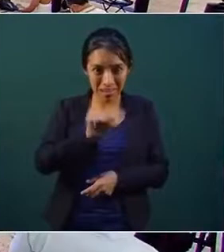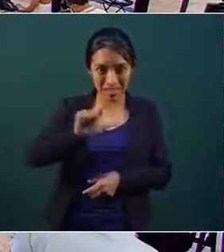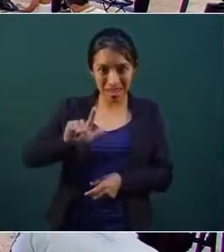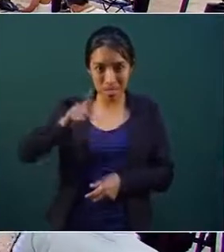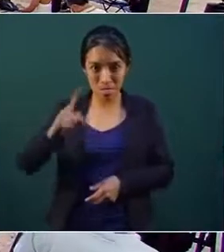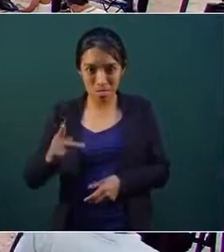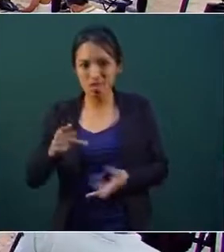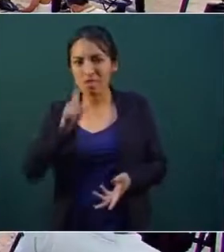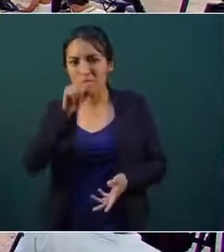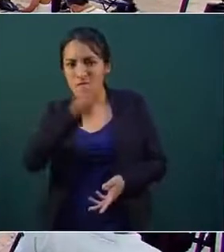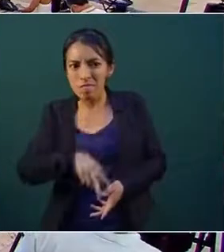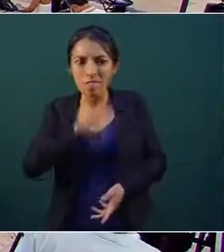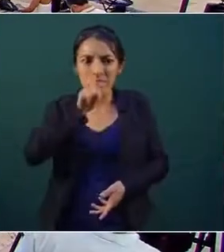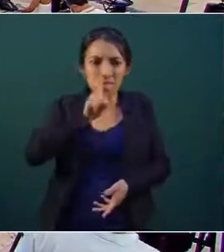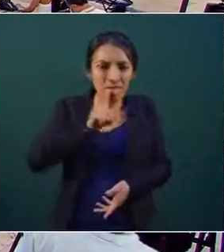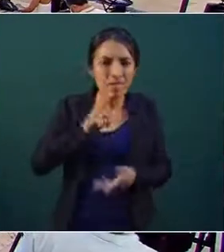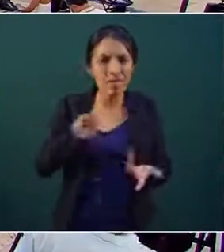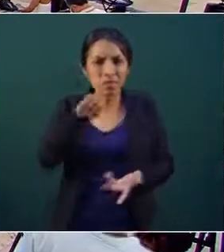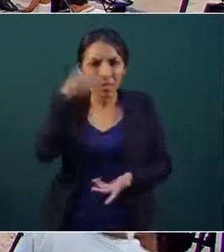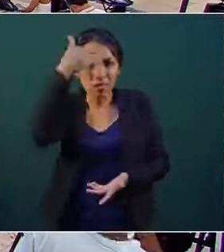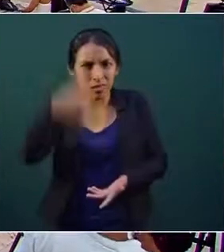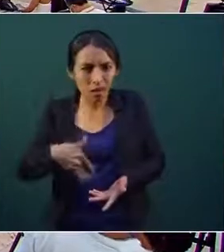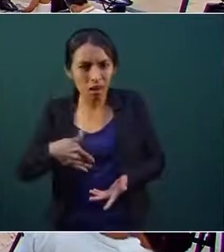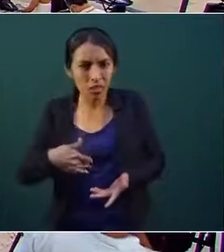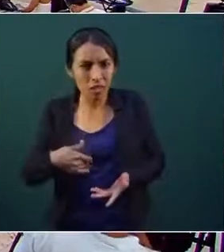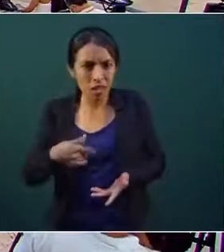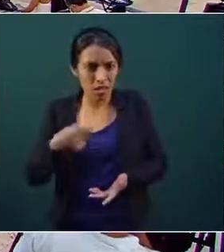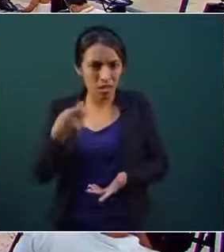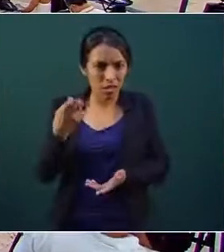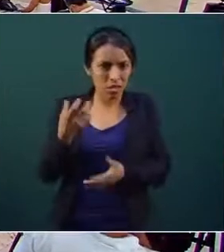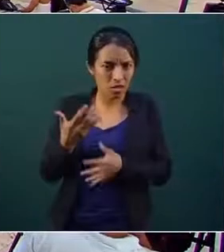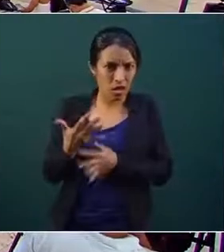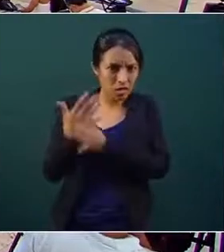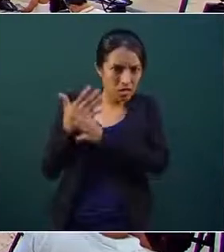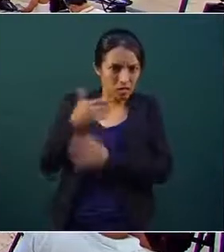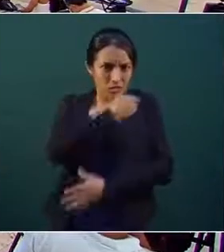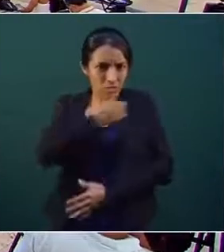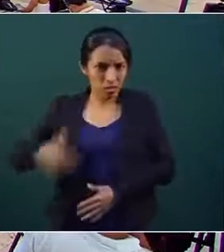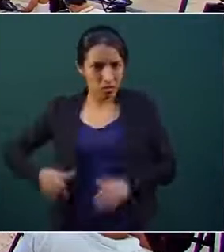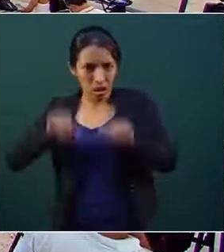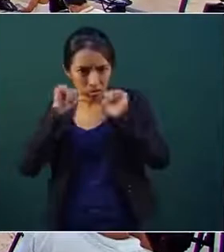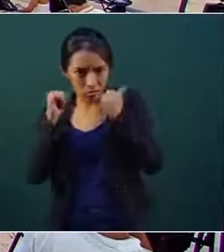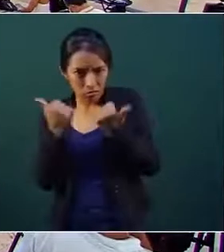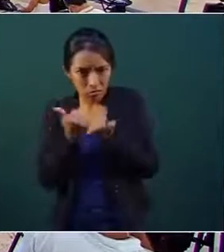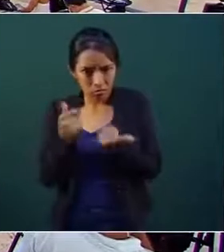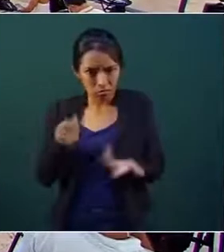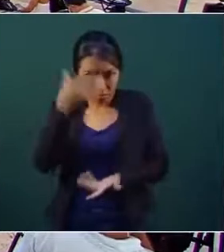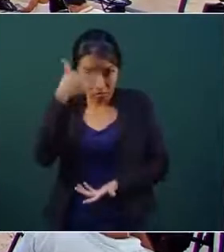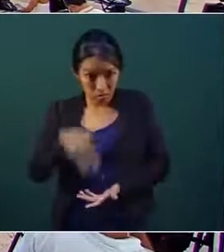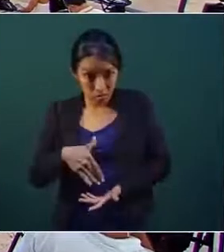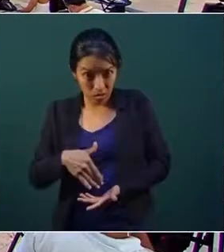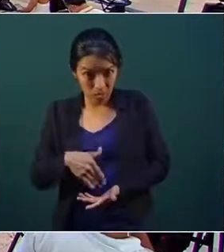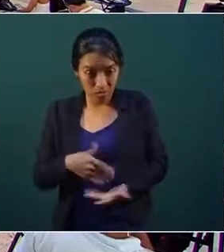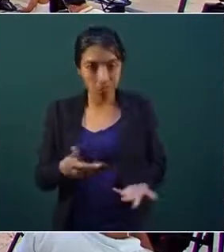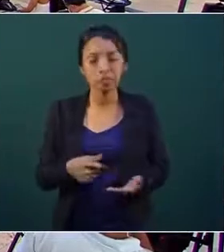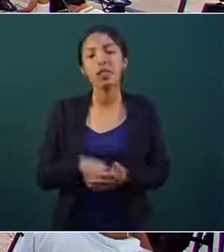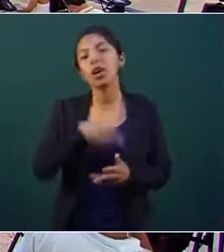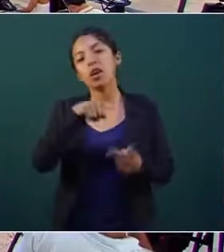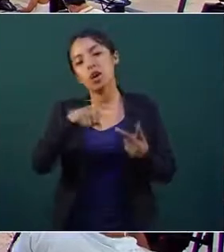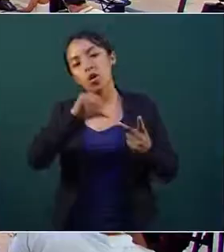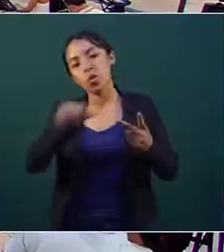es mentira, es verdad? ¿Se confirma el dato, lo que dice el presidente de esta asociación? Y la otra pregunta también en ese